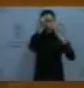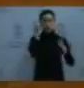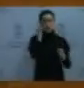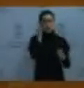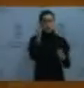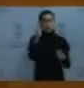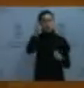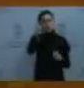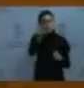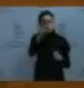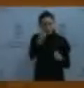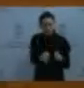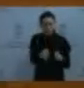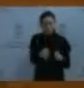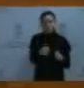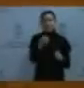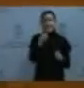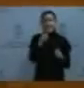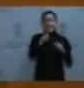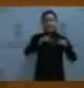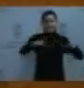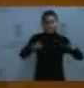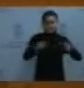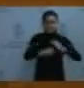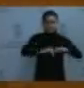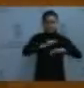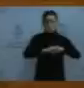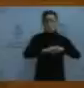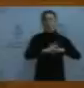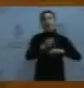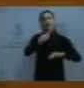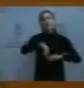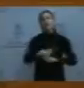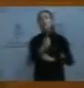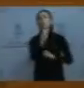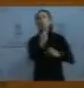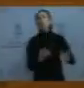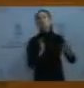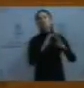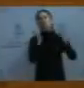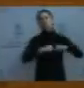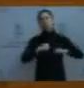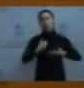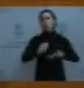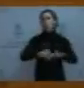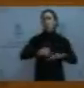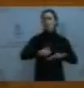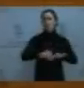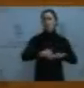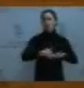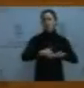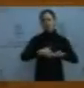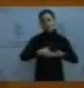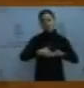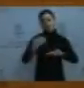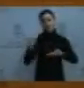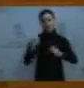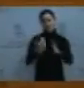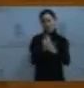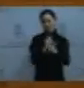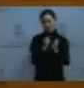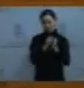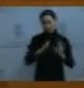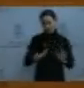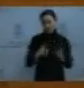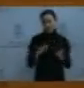no renovaremos el concierto, salvo que alguna situación excepcional o muy justificada a consejero contrario. Y en el resto